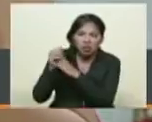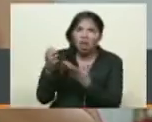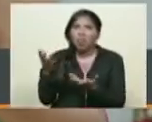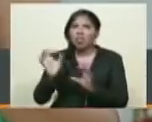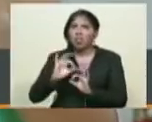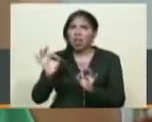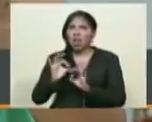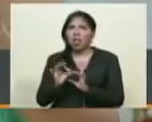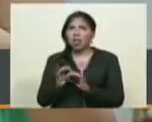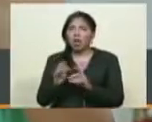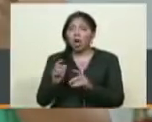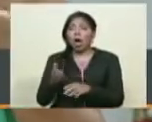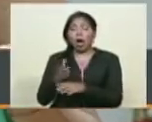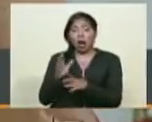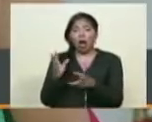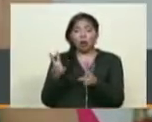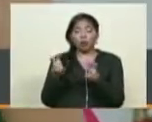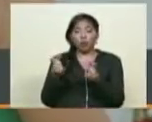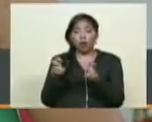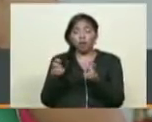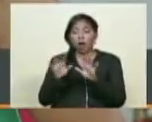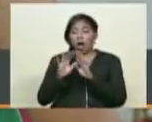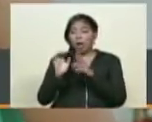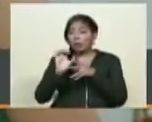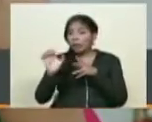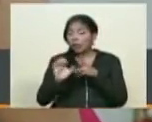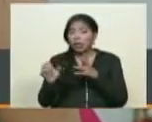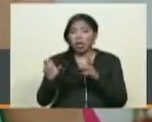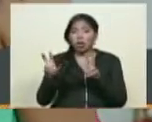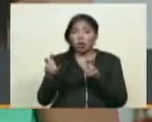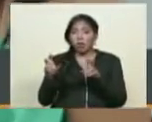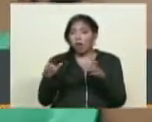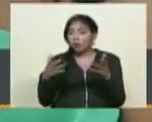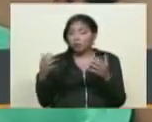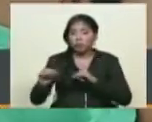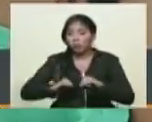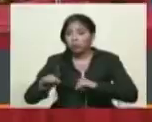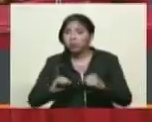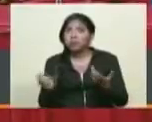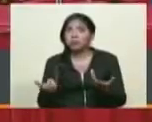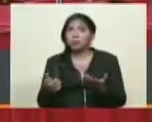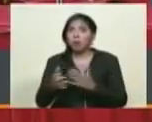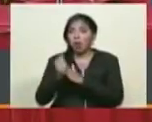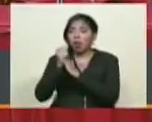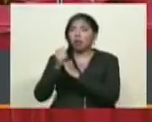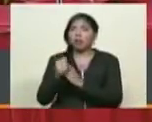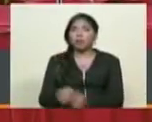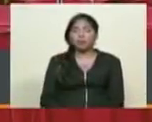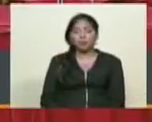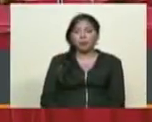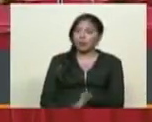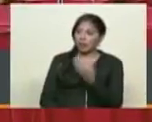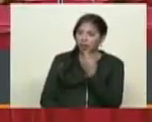estrategia diferente a donde sí hay algún tipo de gestión. Gracias, Geraldine.